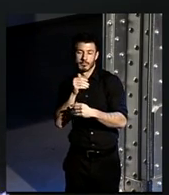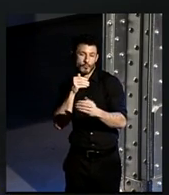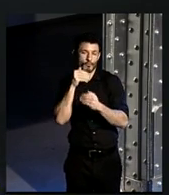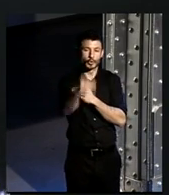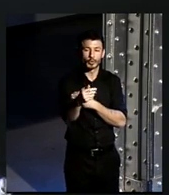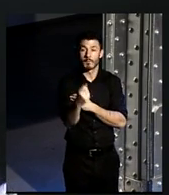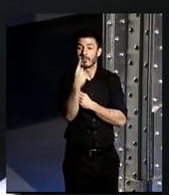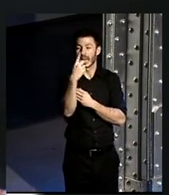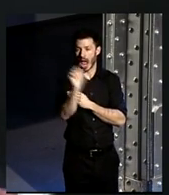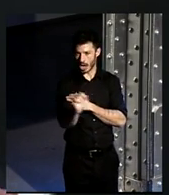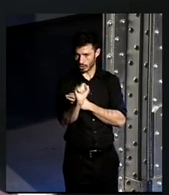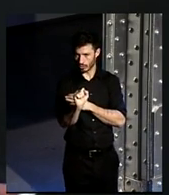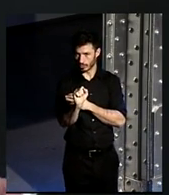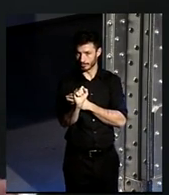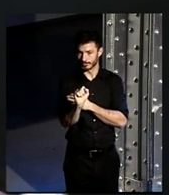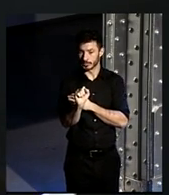encargó a su hijo